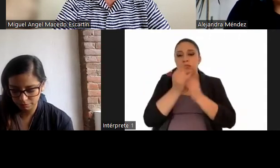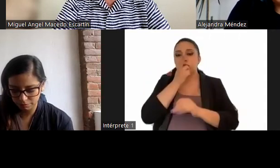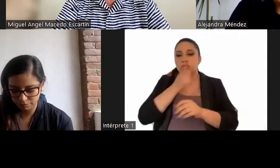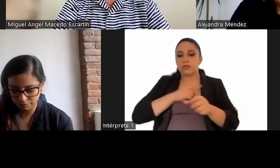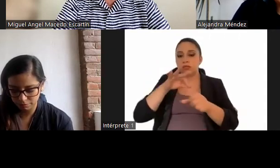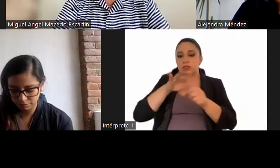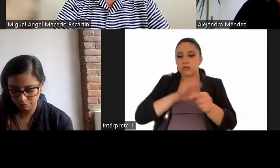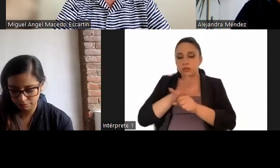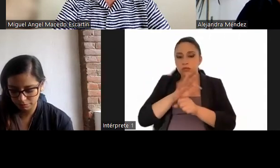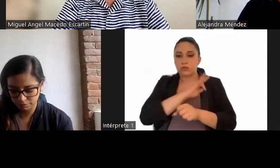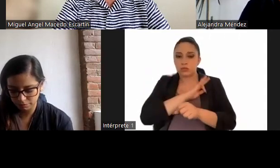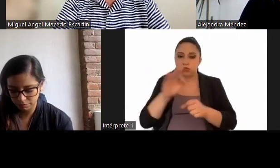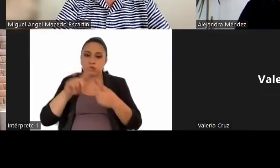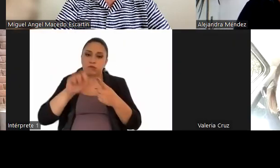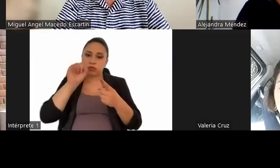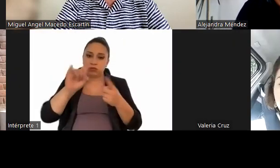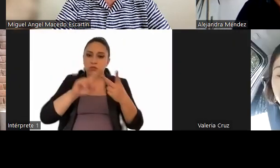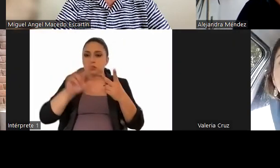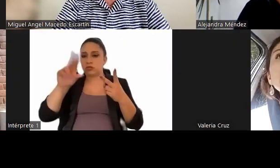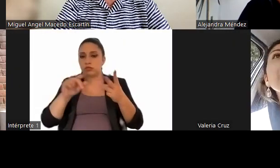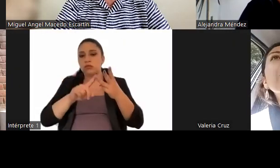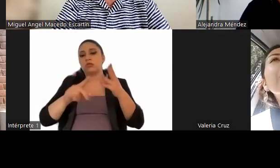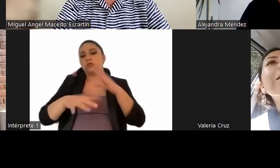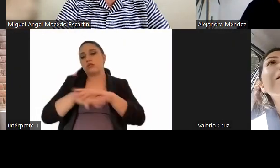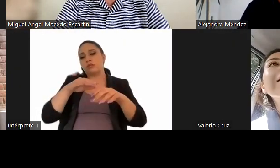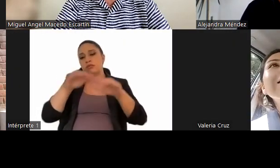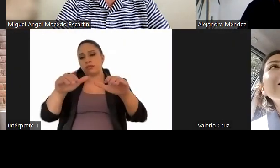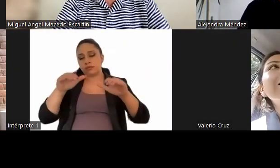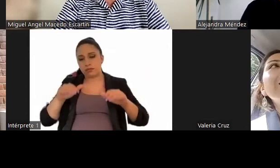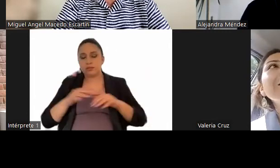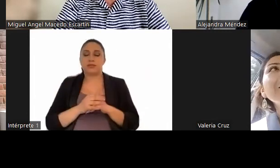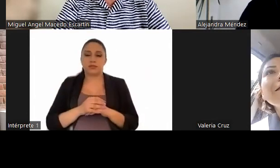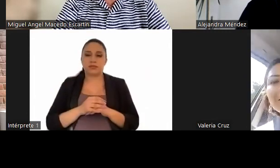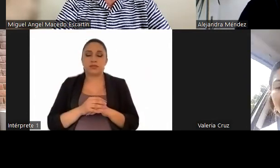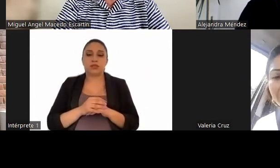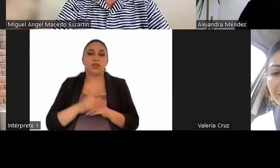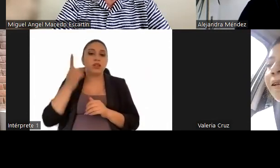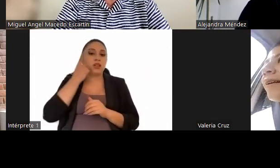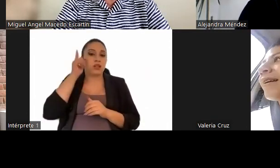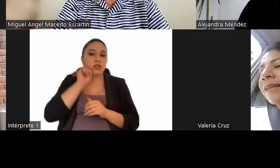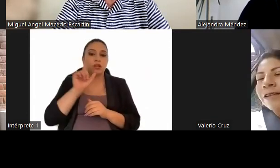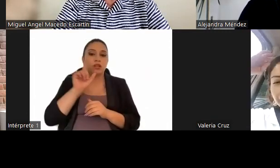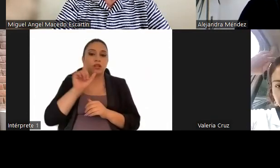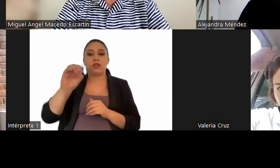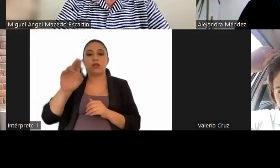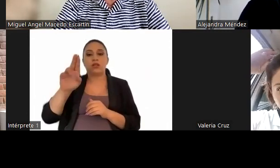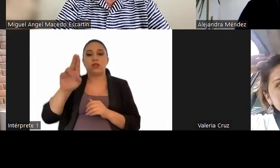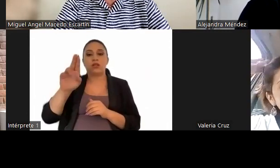que puede ser a favor, en contra o en abstención. Diputada María de Lourdes González Hernández.